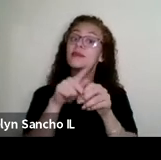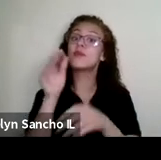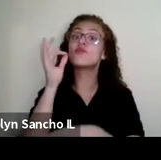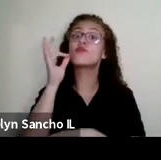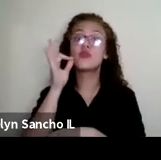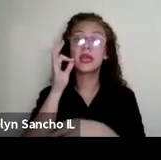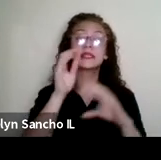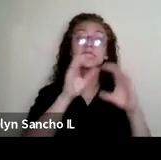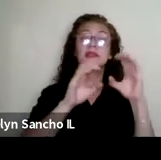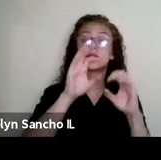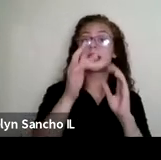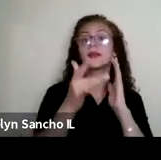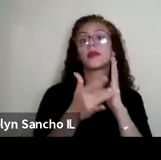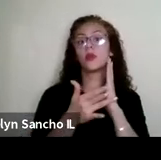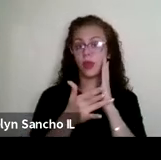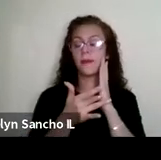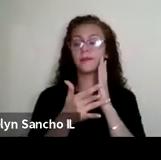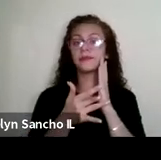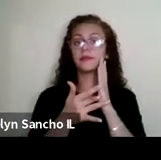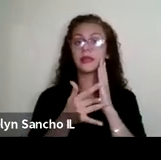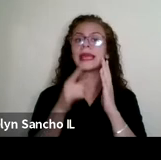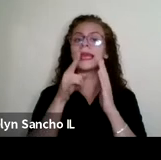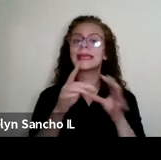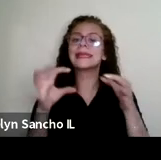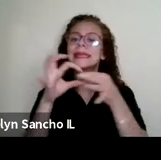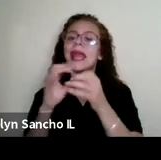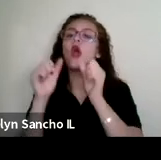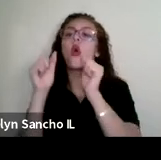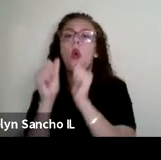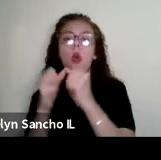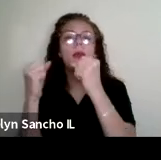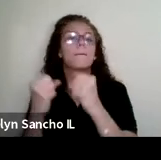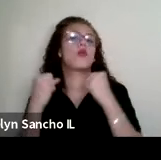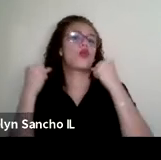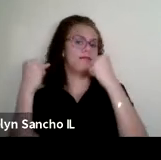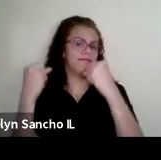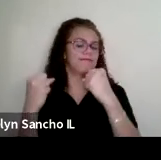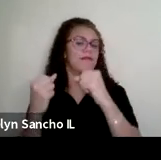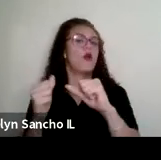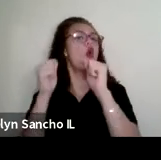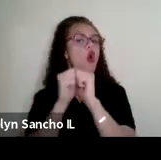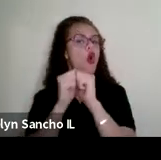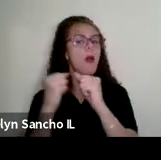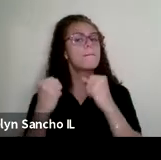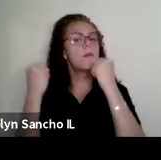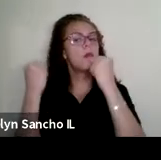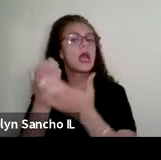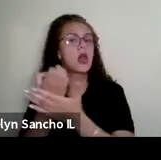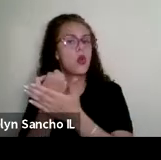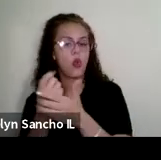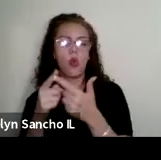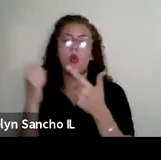mujeres en la ciencia y la tecnología está relacionado con el poder. Está relacionado con el poder económico, el